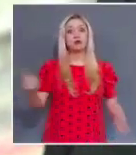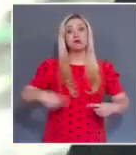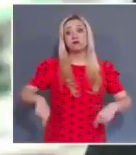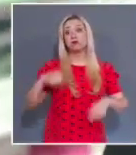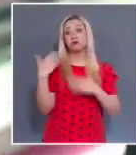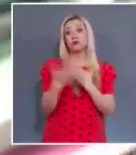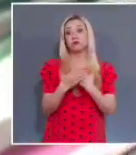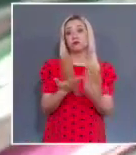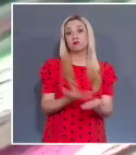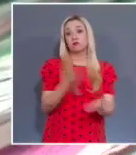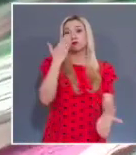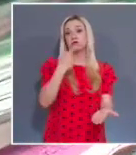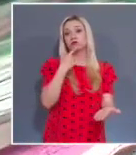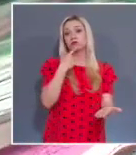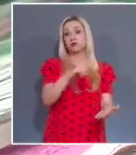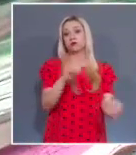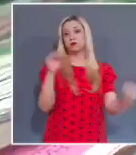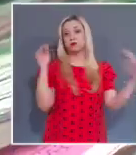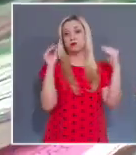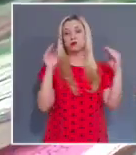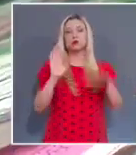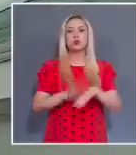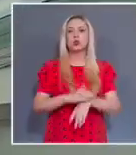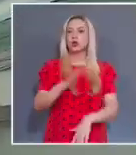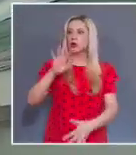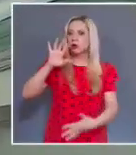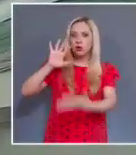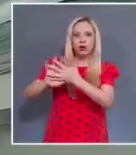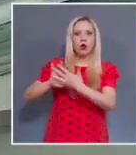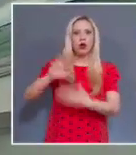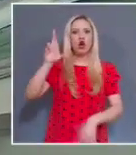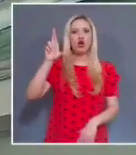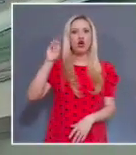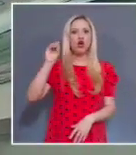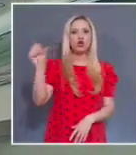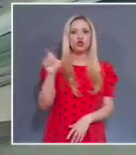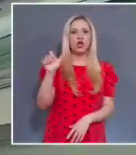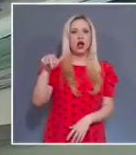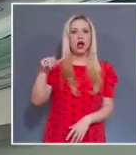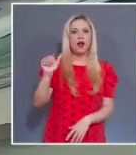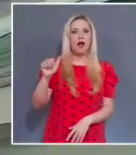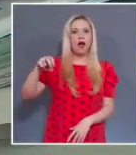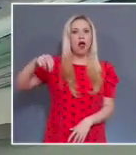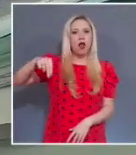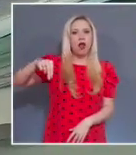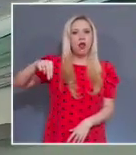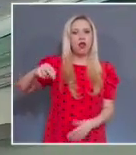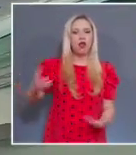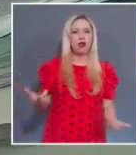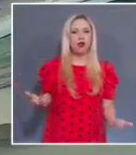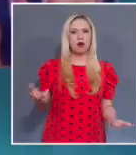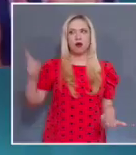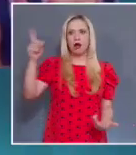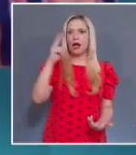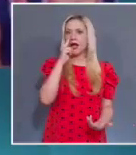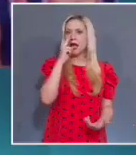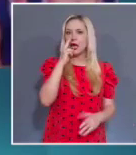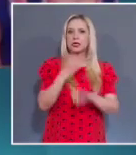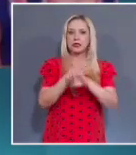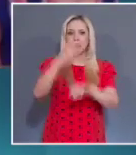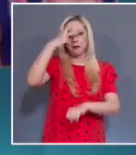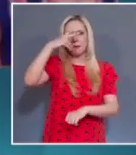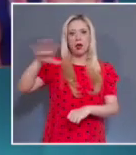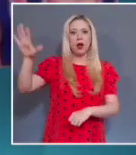de la resolución judicial sobre el caso de Roxana N. en un tribunal de Nezahualcóyotl, Estado de México. Por